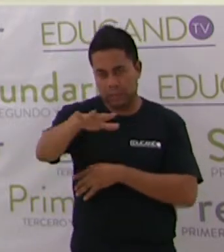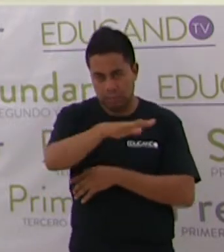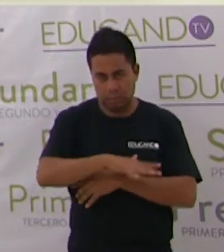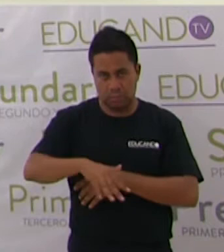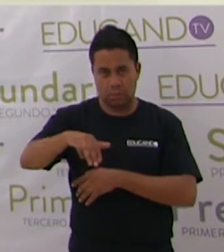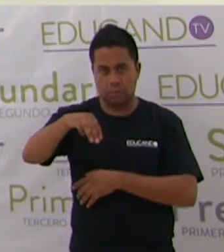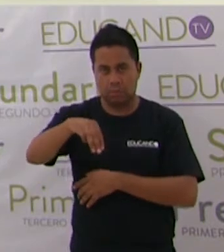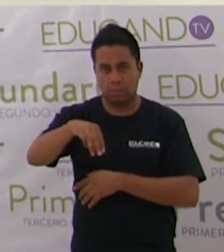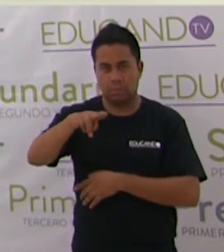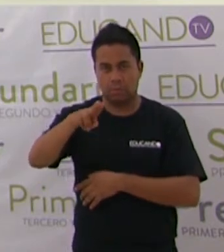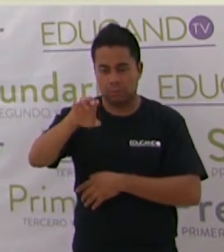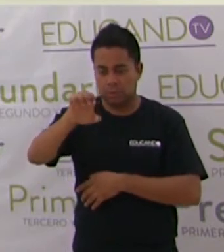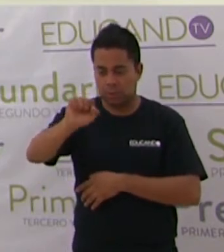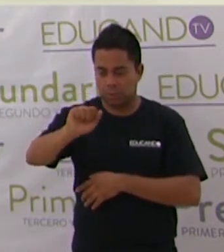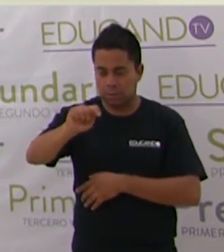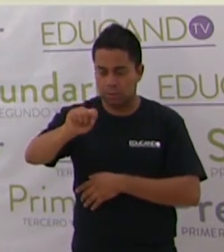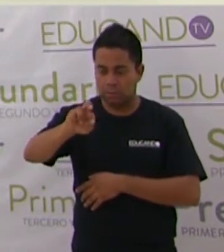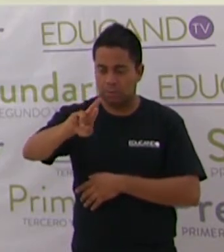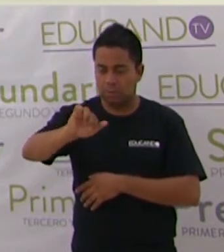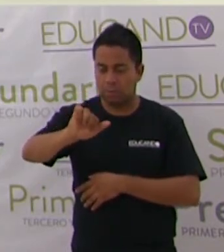espacio muestral.